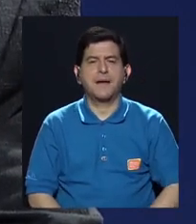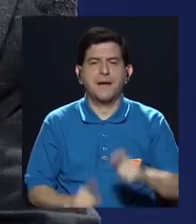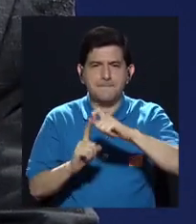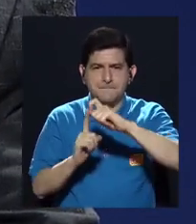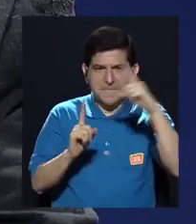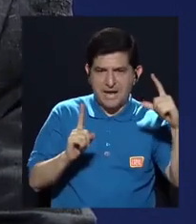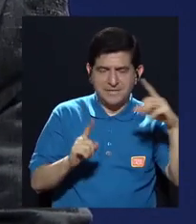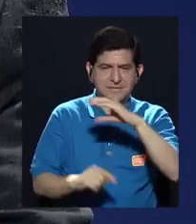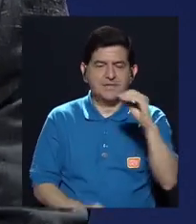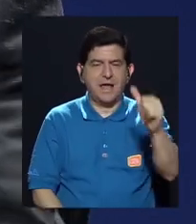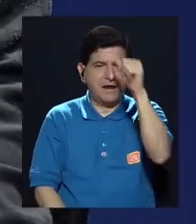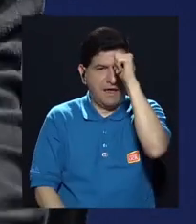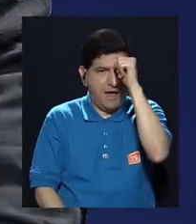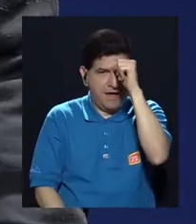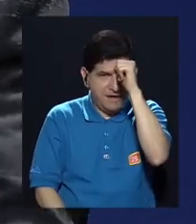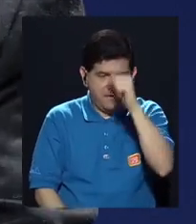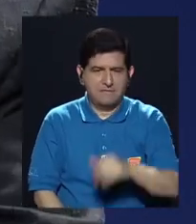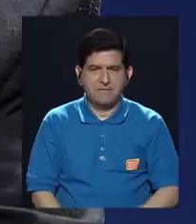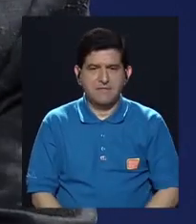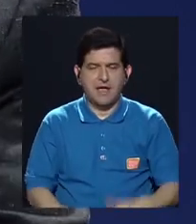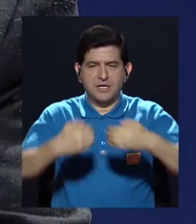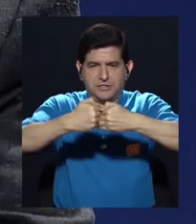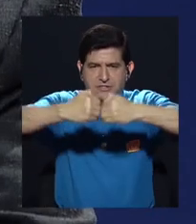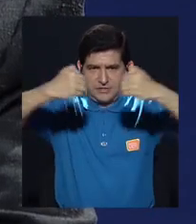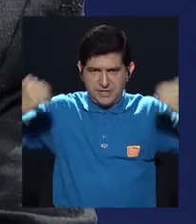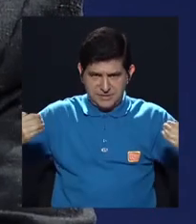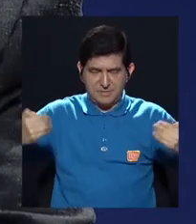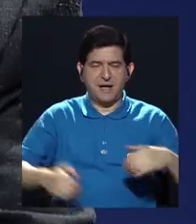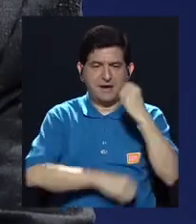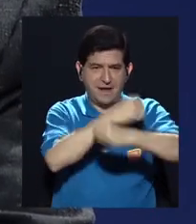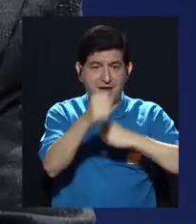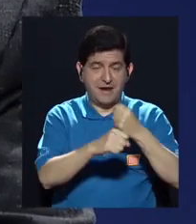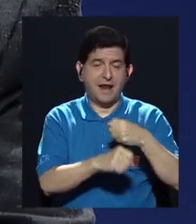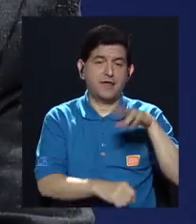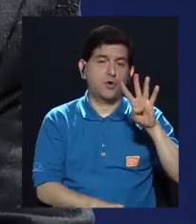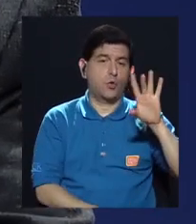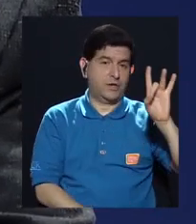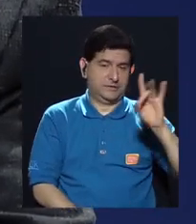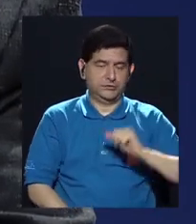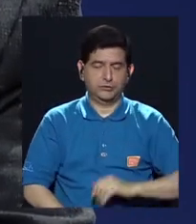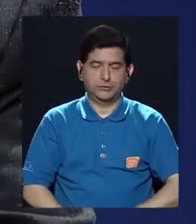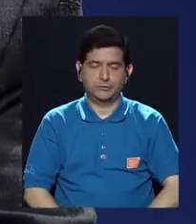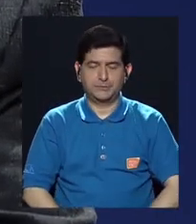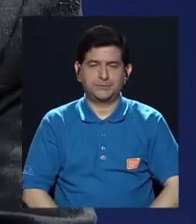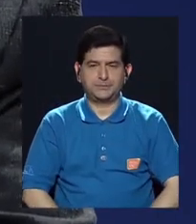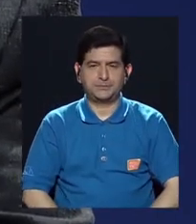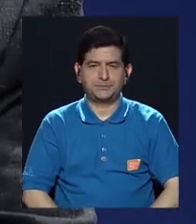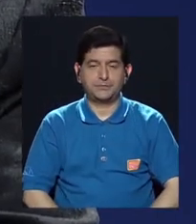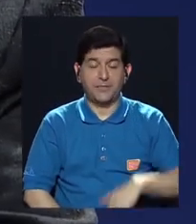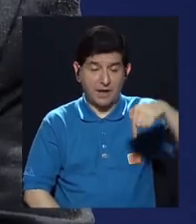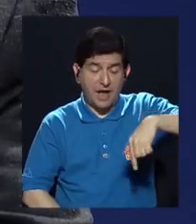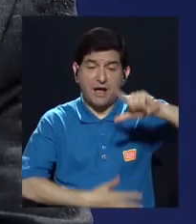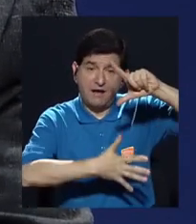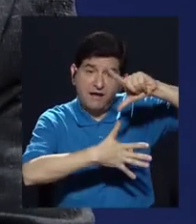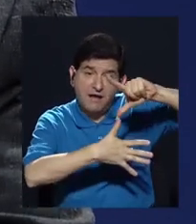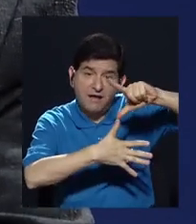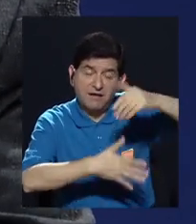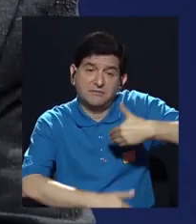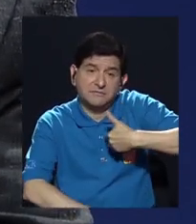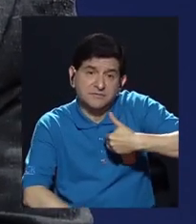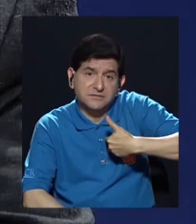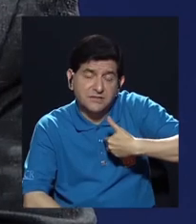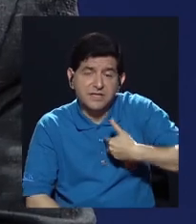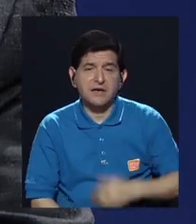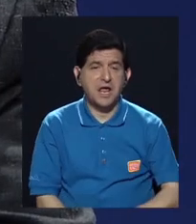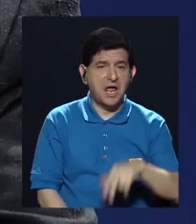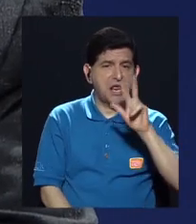Pakistán y la India se separan en el 48. Y aquí en América Latina